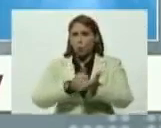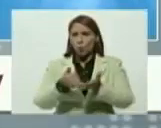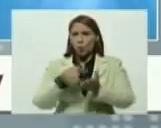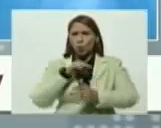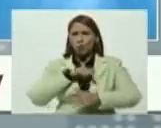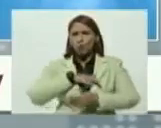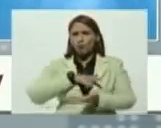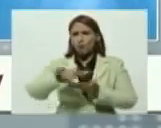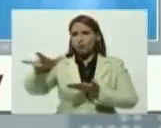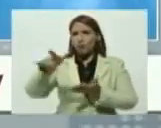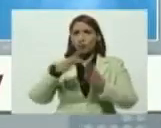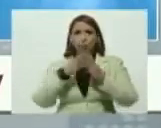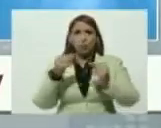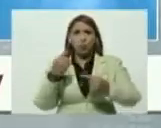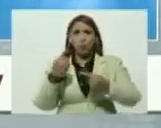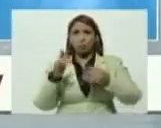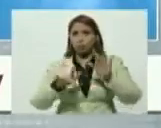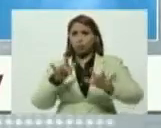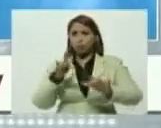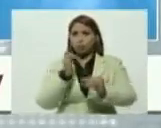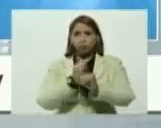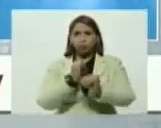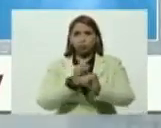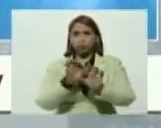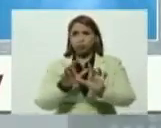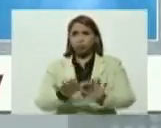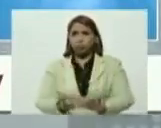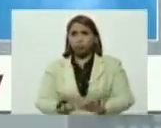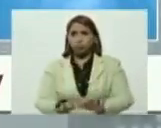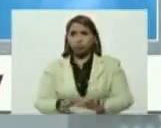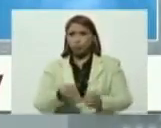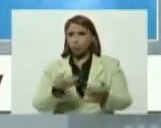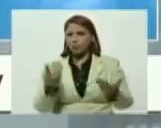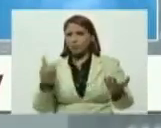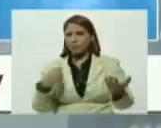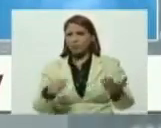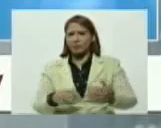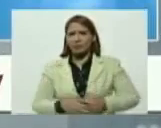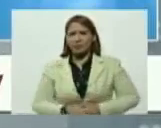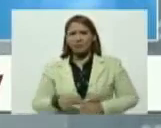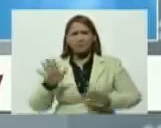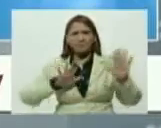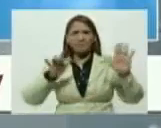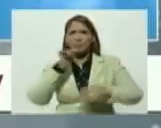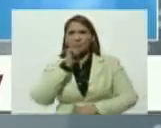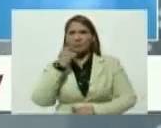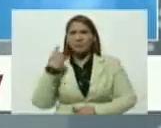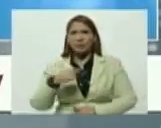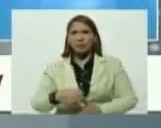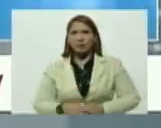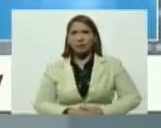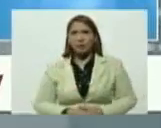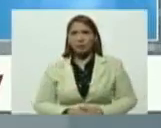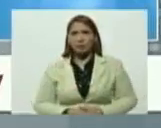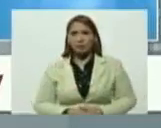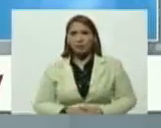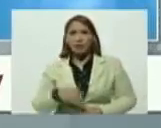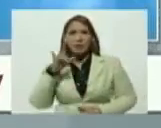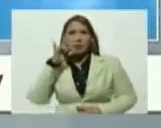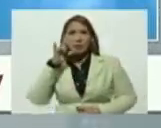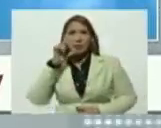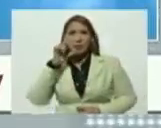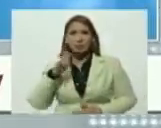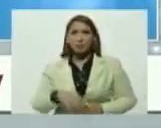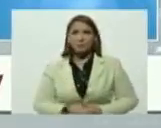en todas las redes sociales, muchachos. Ustedes tienen, levanten la mano los que tengan cuenta en Instagram.